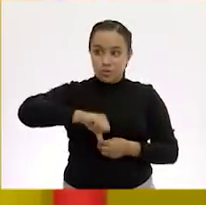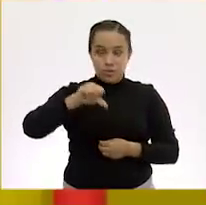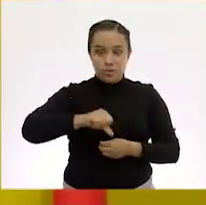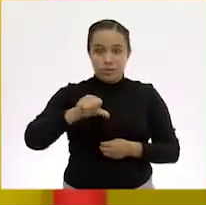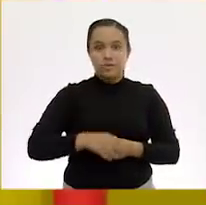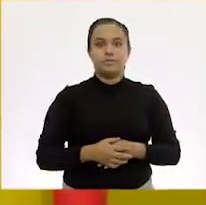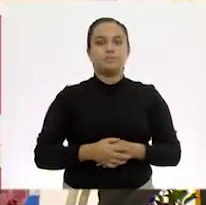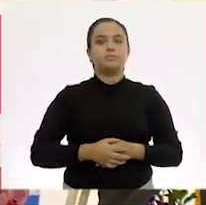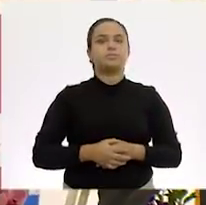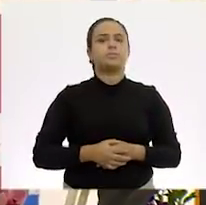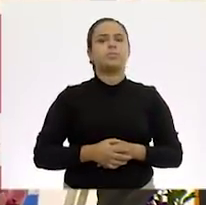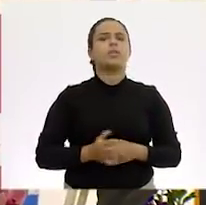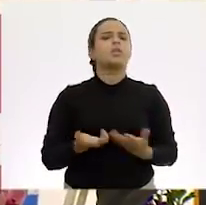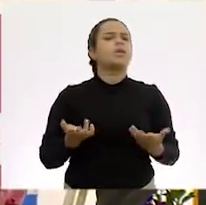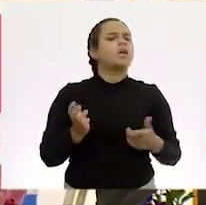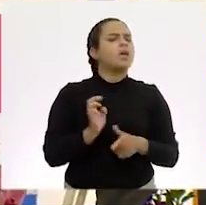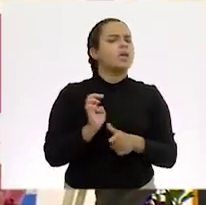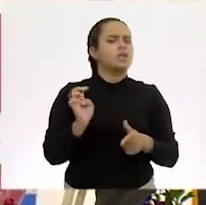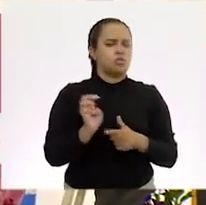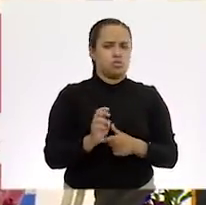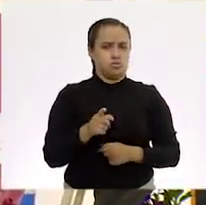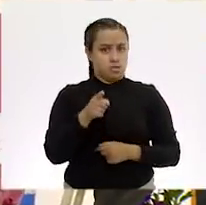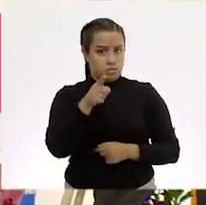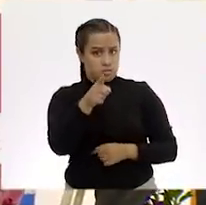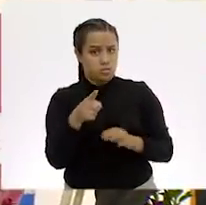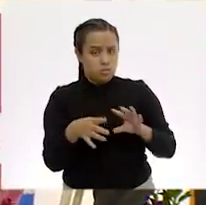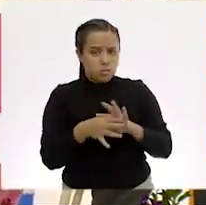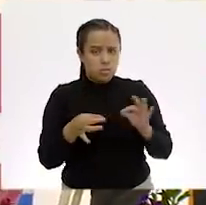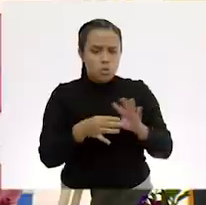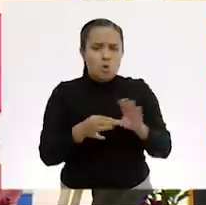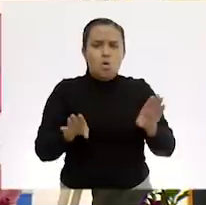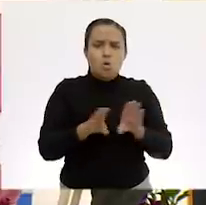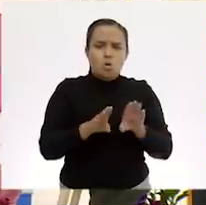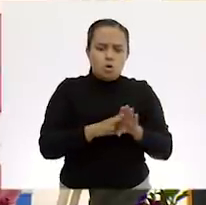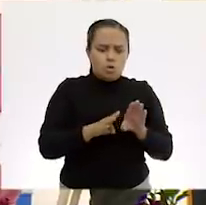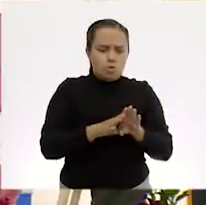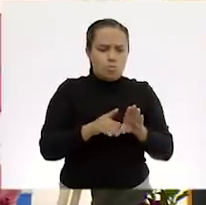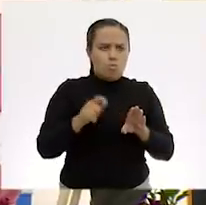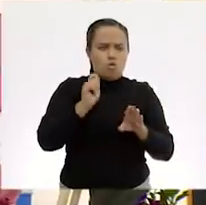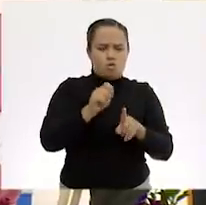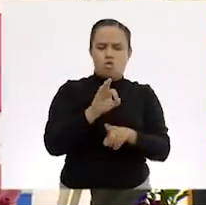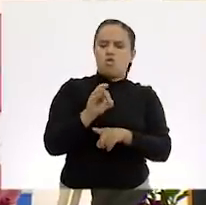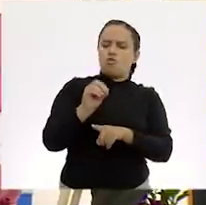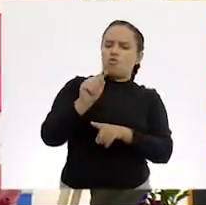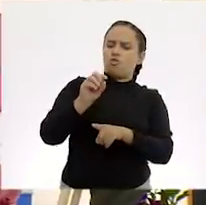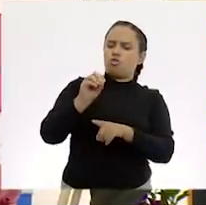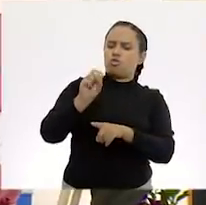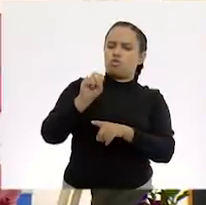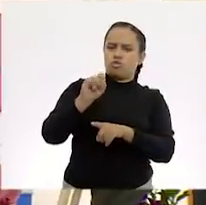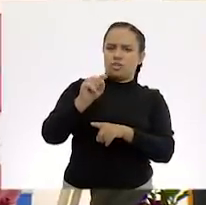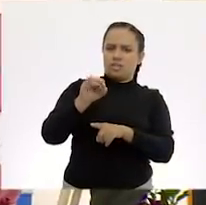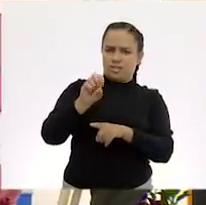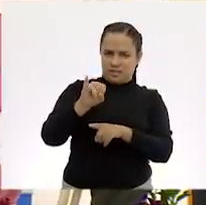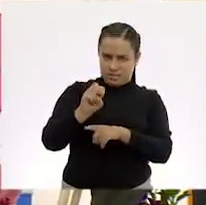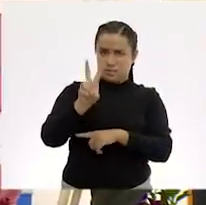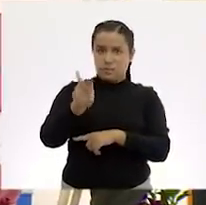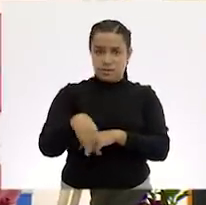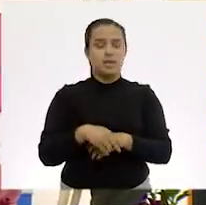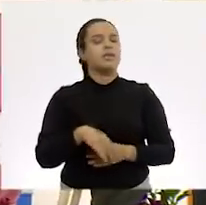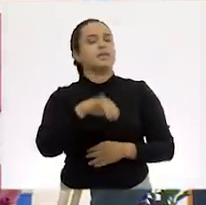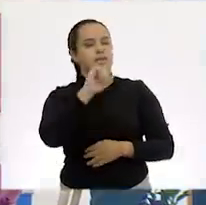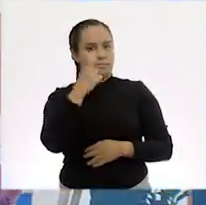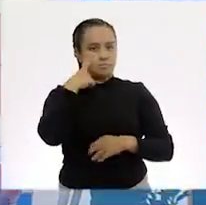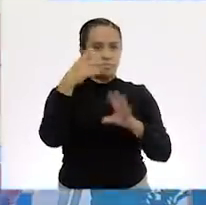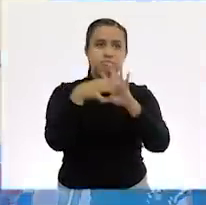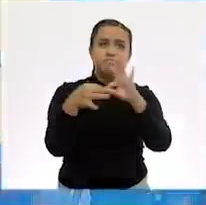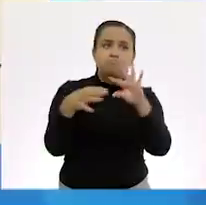Muchas gracias, Ruth. Y entonces tú nos vas a explicar este proceso de la fotosíntesis, ¿verdad? Así es, Ruth. Vamos a